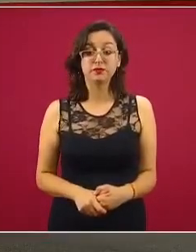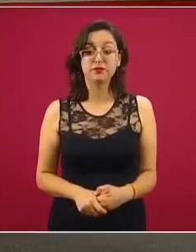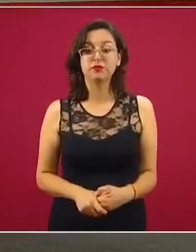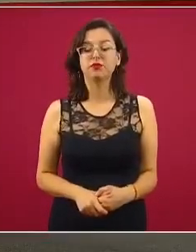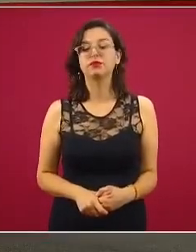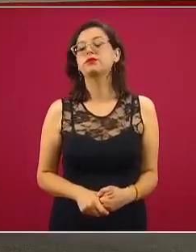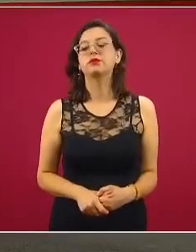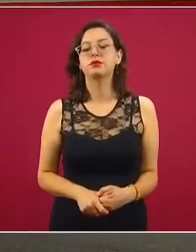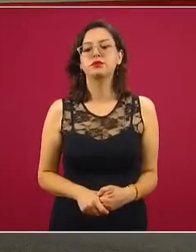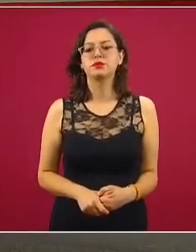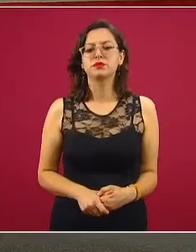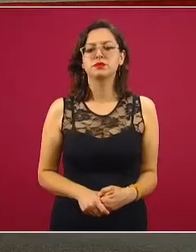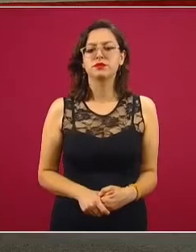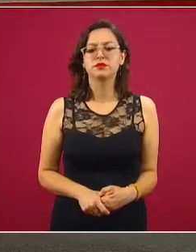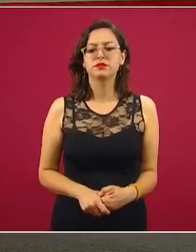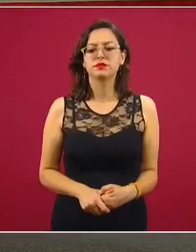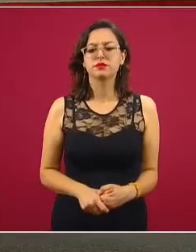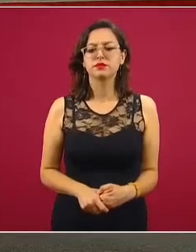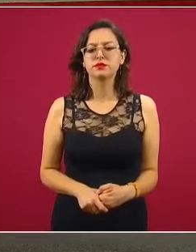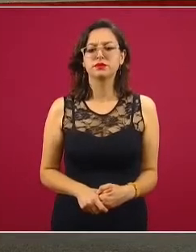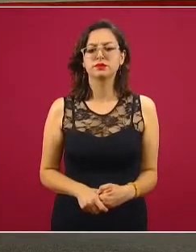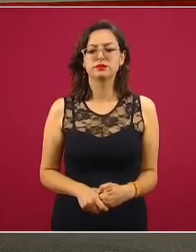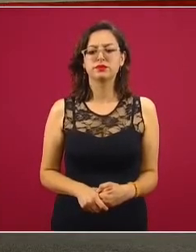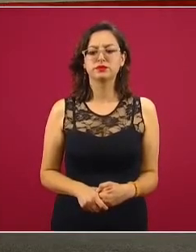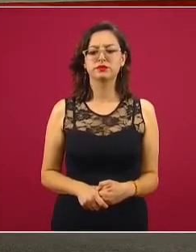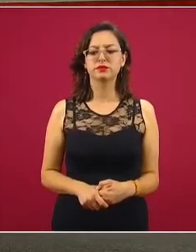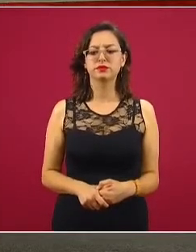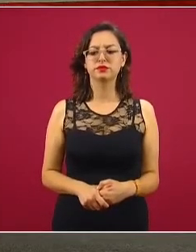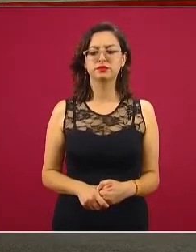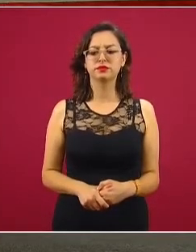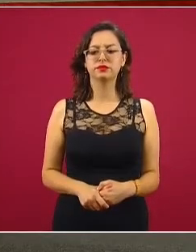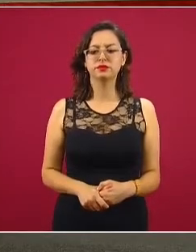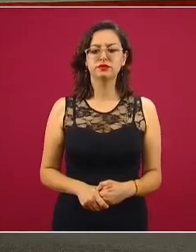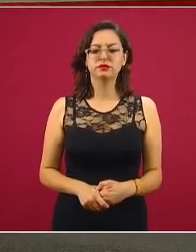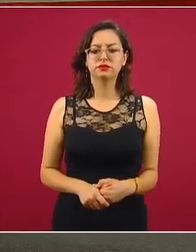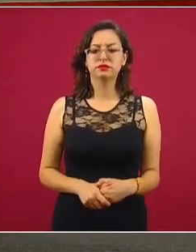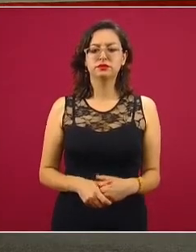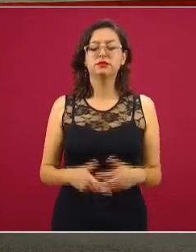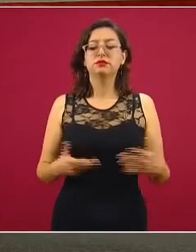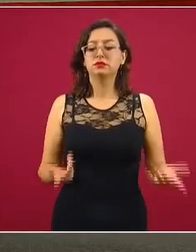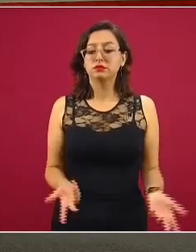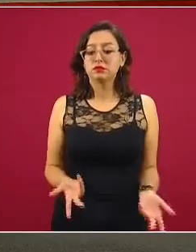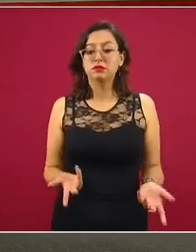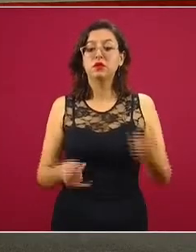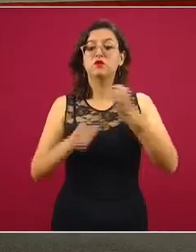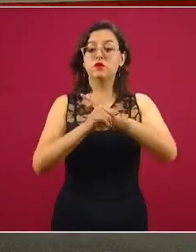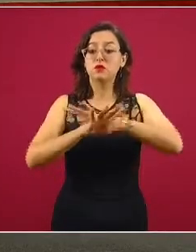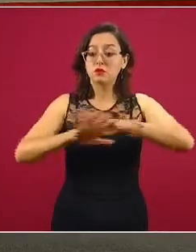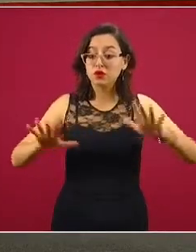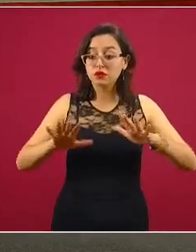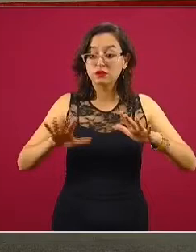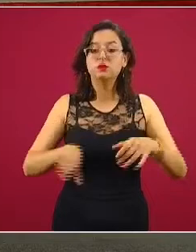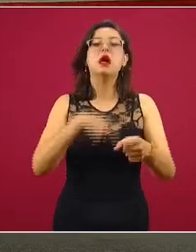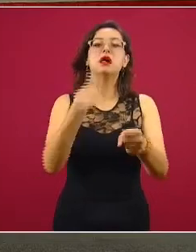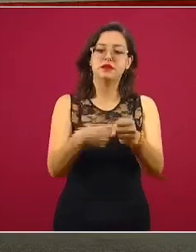¿Qué información producen o se puede obtener de ahí? Carga de enfermedad